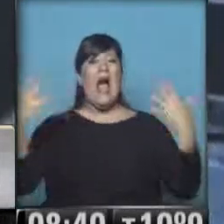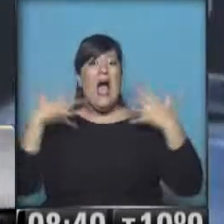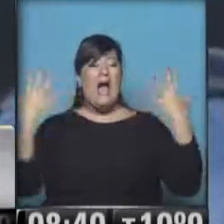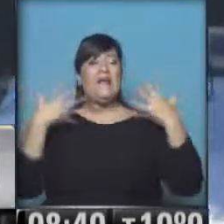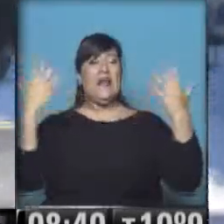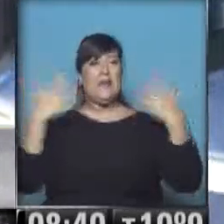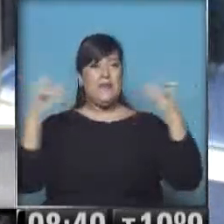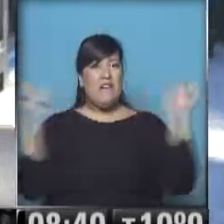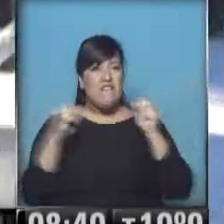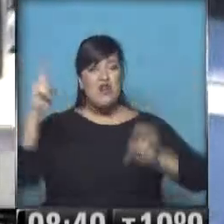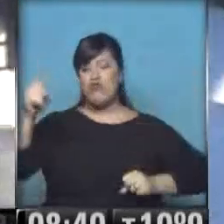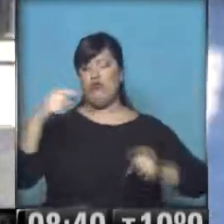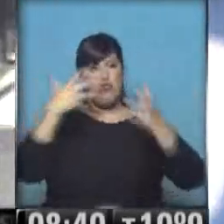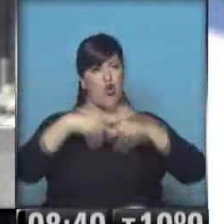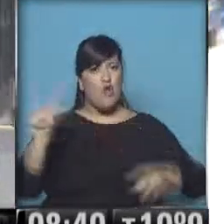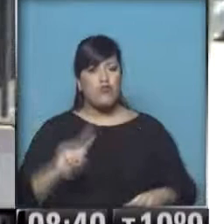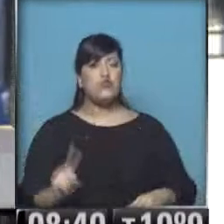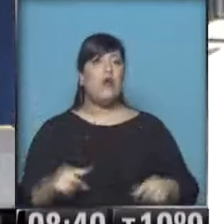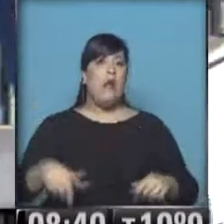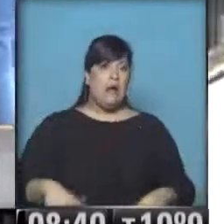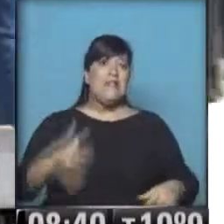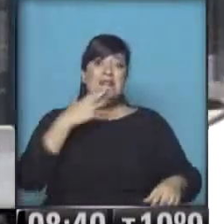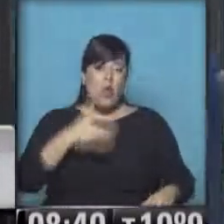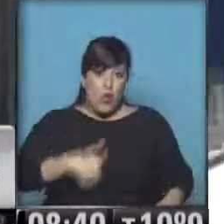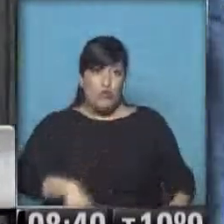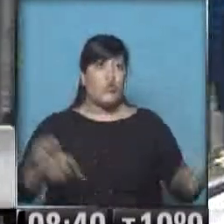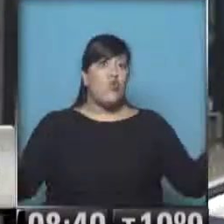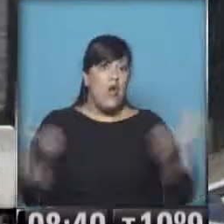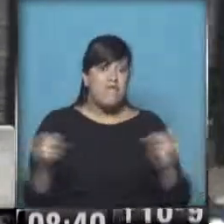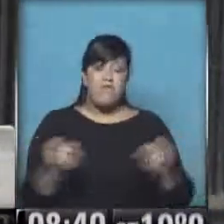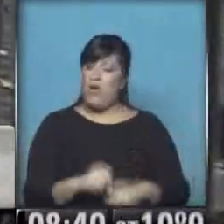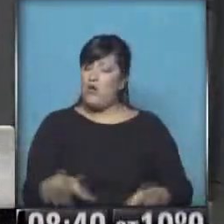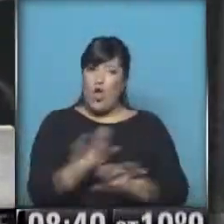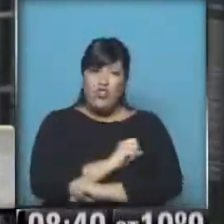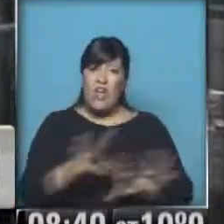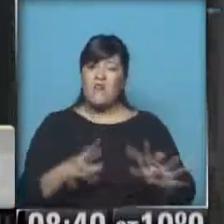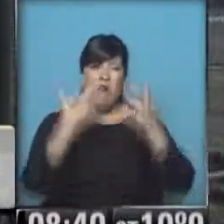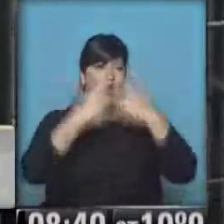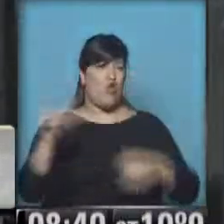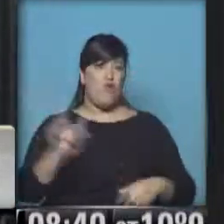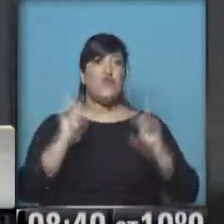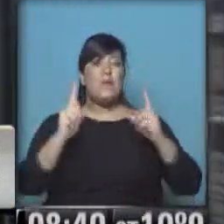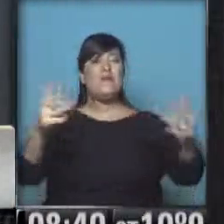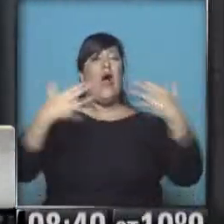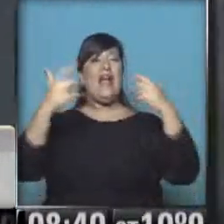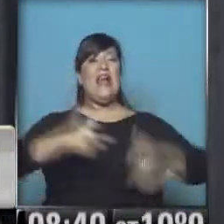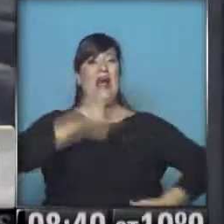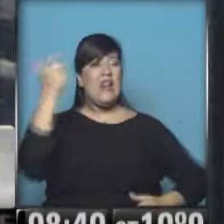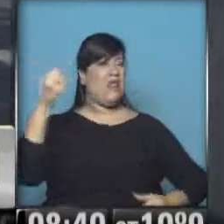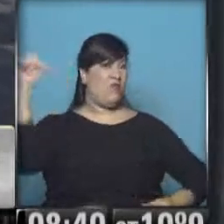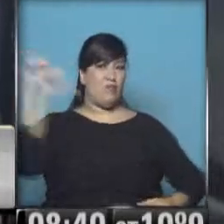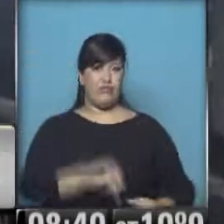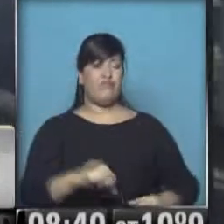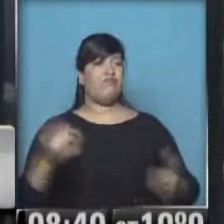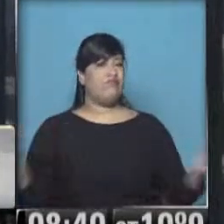que realmente vamos a esperar un invierno muy crudo porque realmente no van a funcionar los aires que habían puesto porque eran